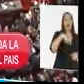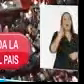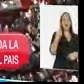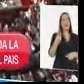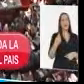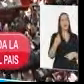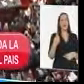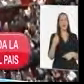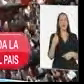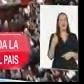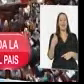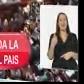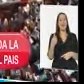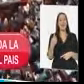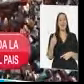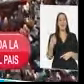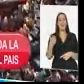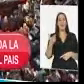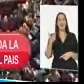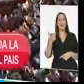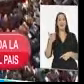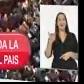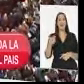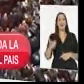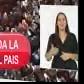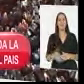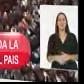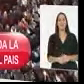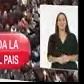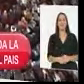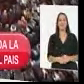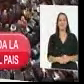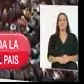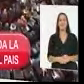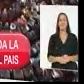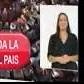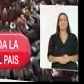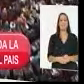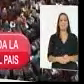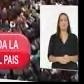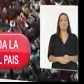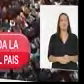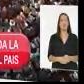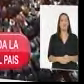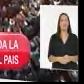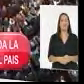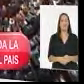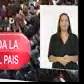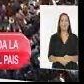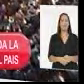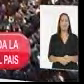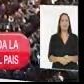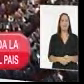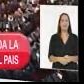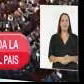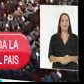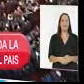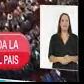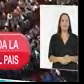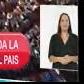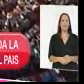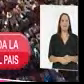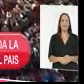el cuidado eran las cuestiones vinculadas con la transparencia. Cualquier gobierno que viniera después del kirchnerismo debió haber